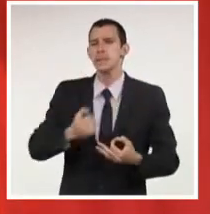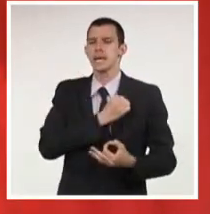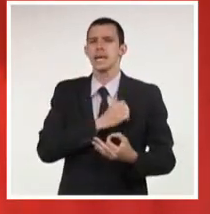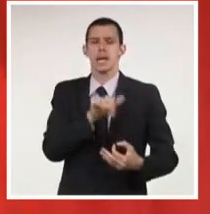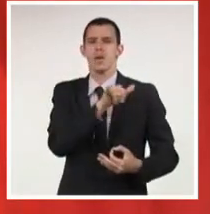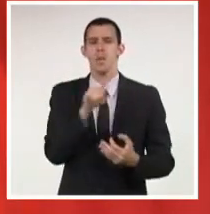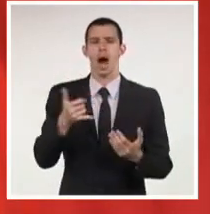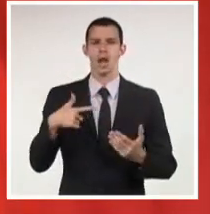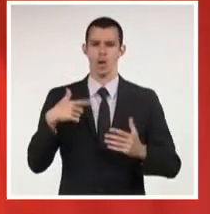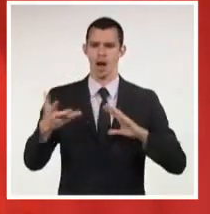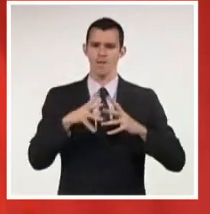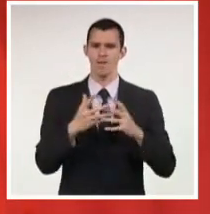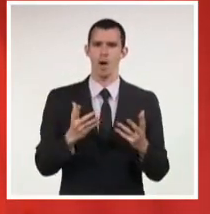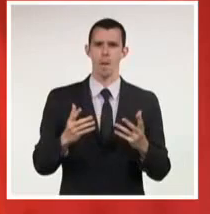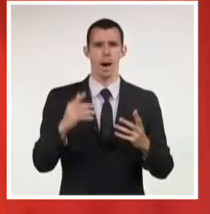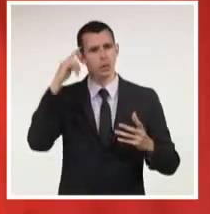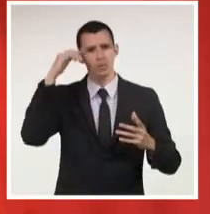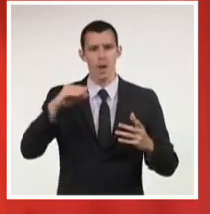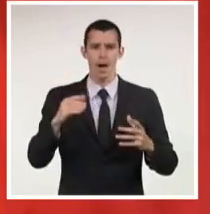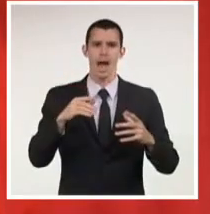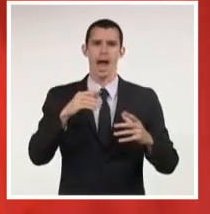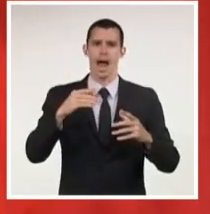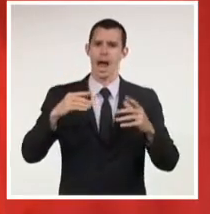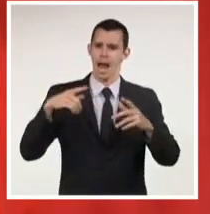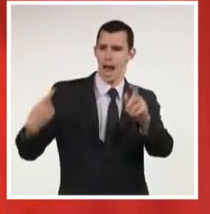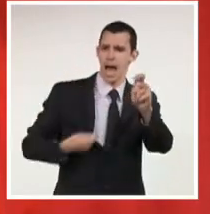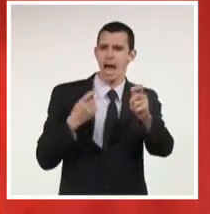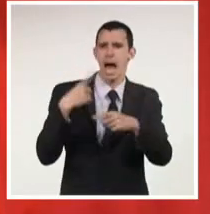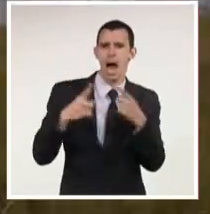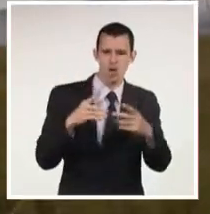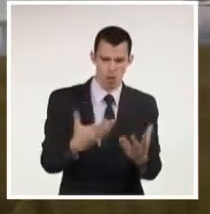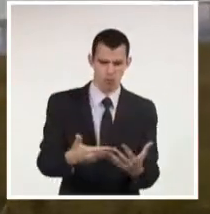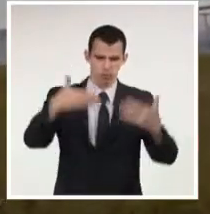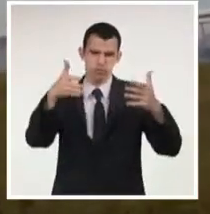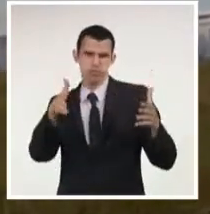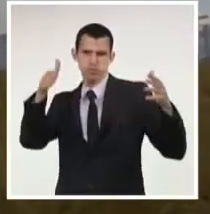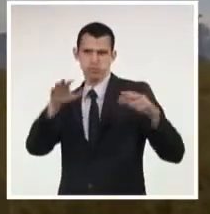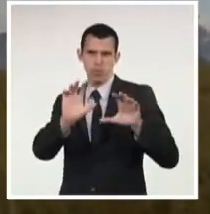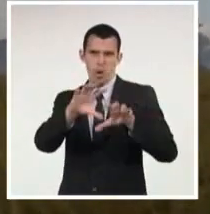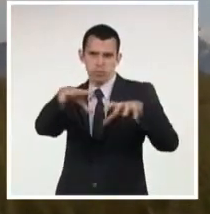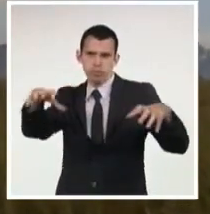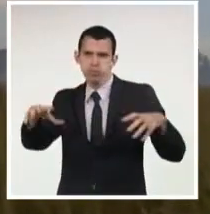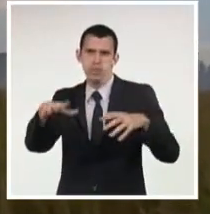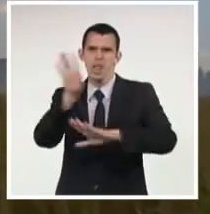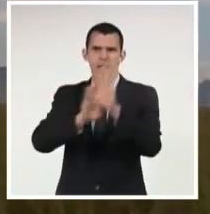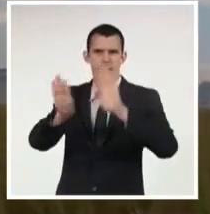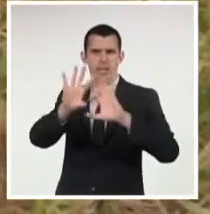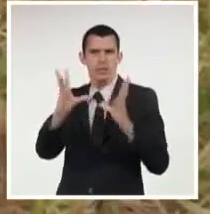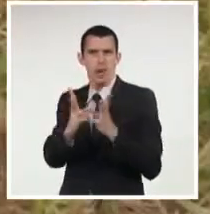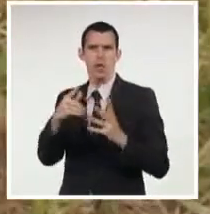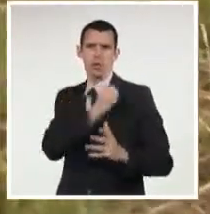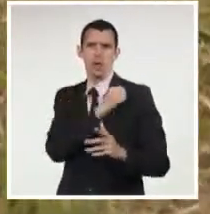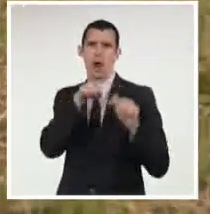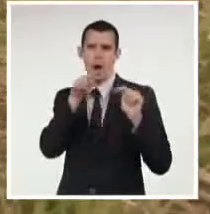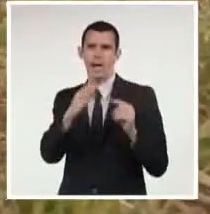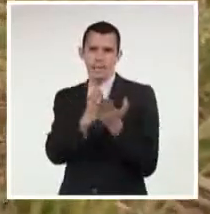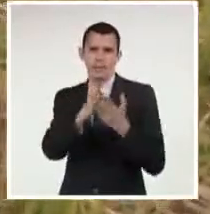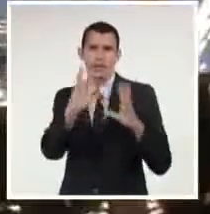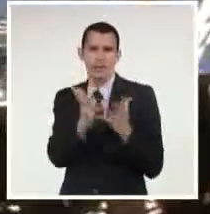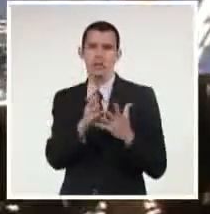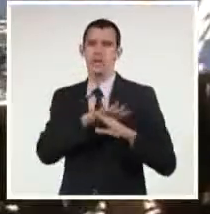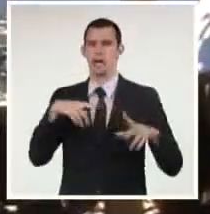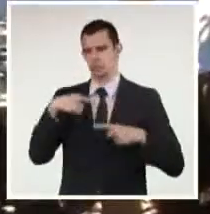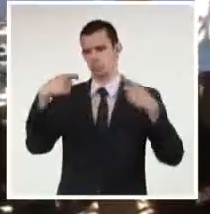fortificación, se estudiaba en esta escuela, me decidí completamente a entrar y cursar. La Escuela Interarmas de las FARC, general